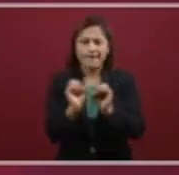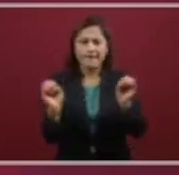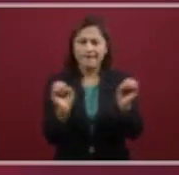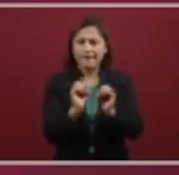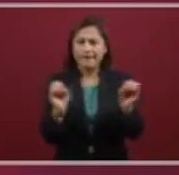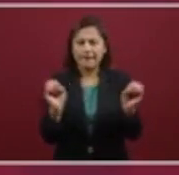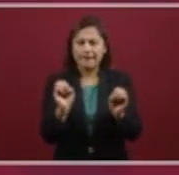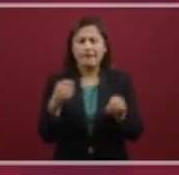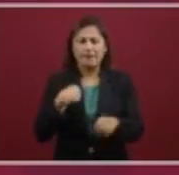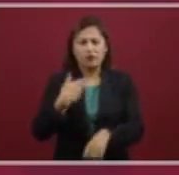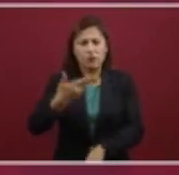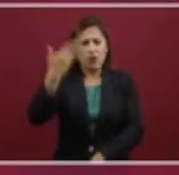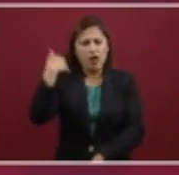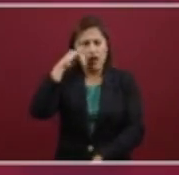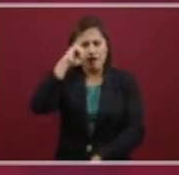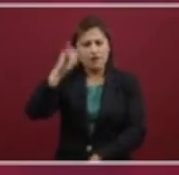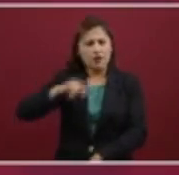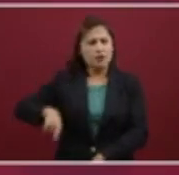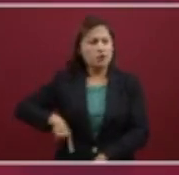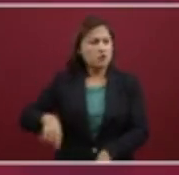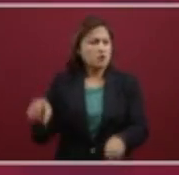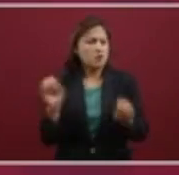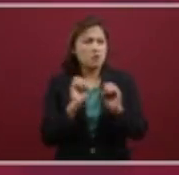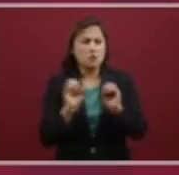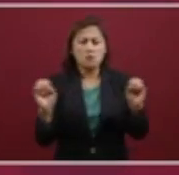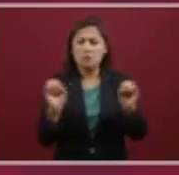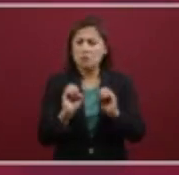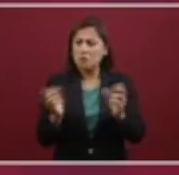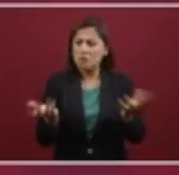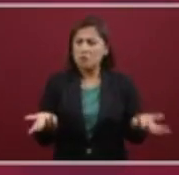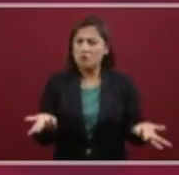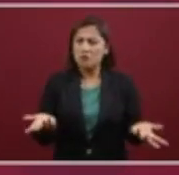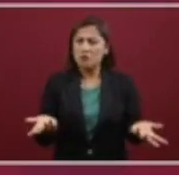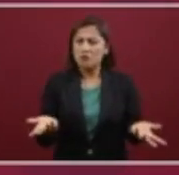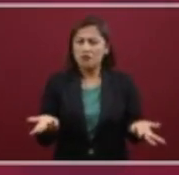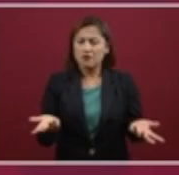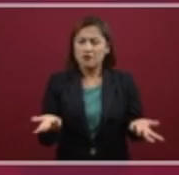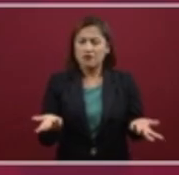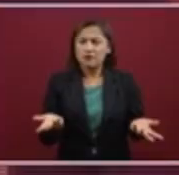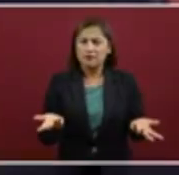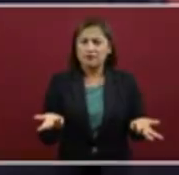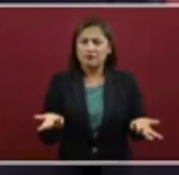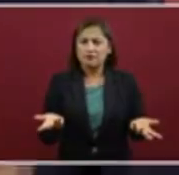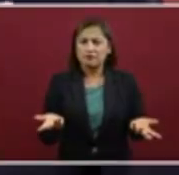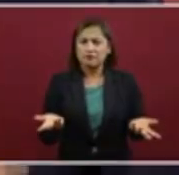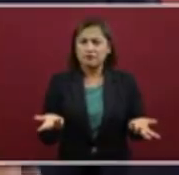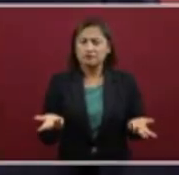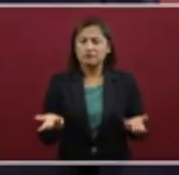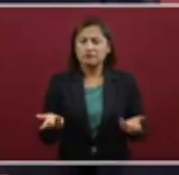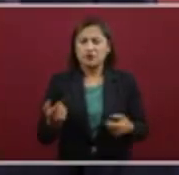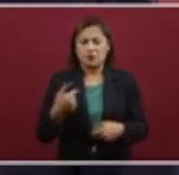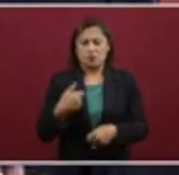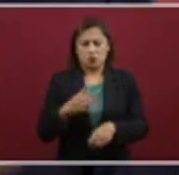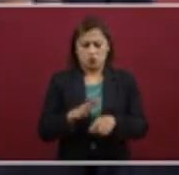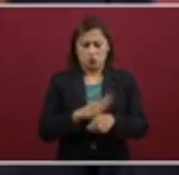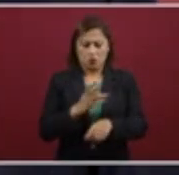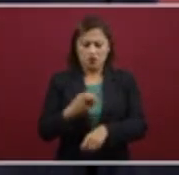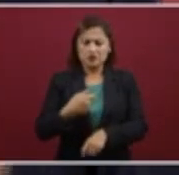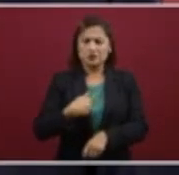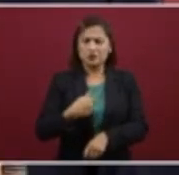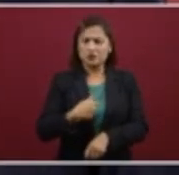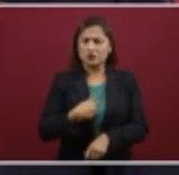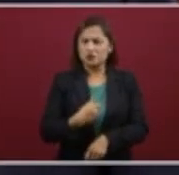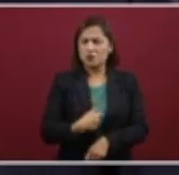cuando fui jefe de gobierno. Entonces, tengo, considero, autoridad. Por eso se